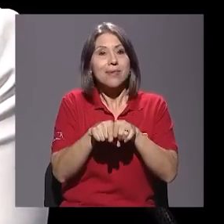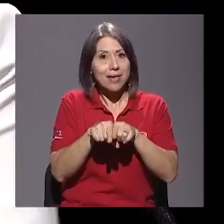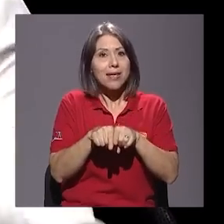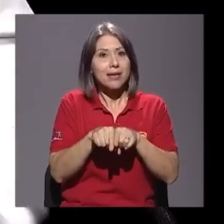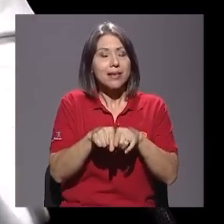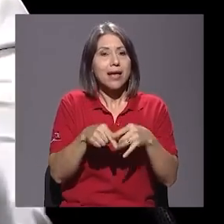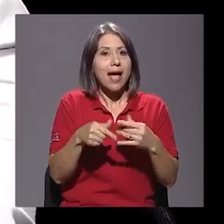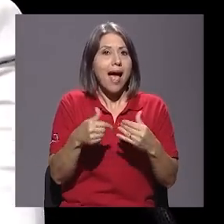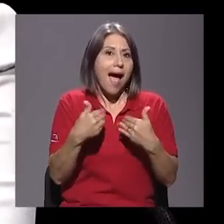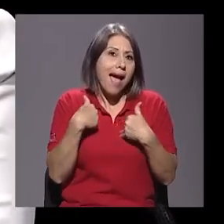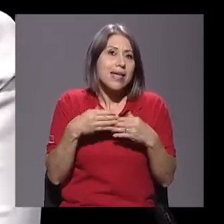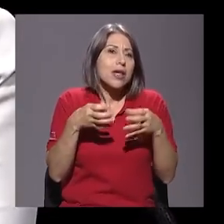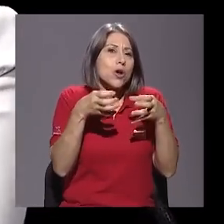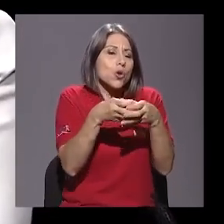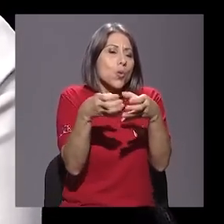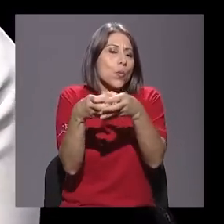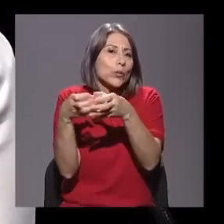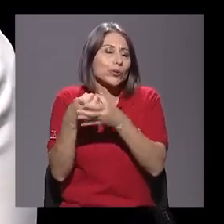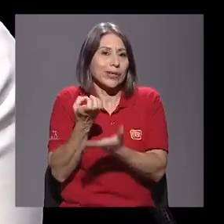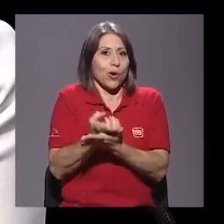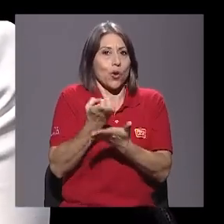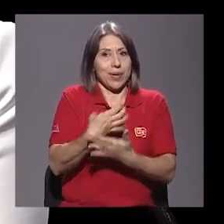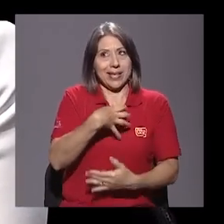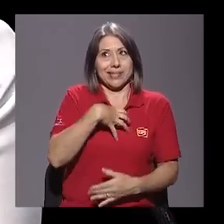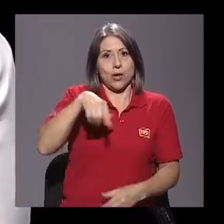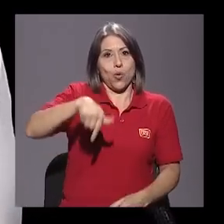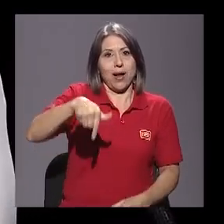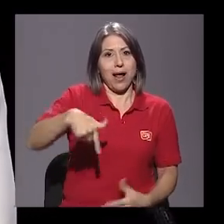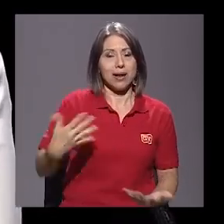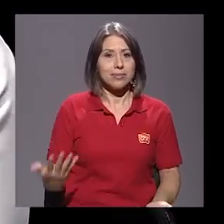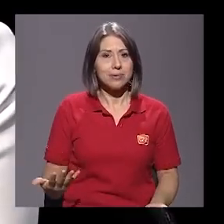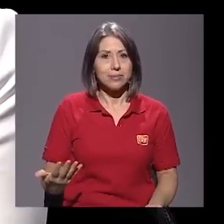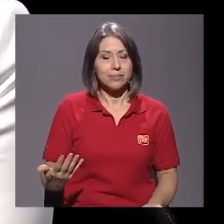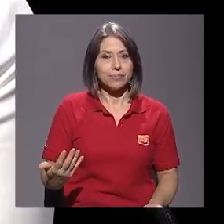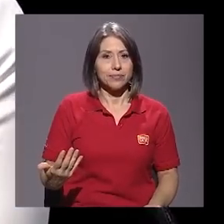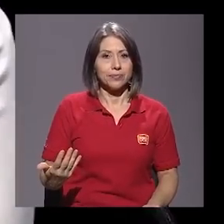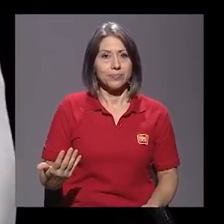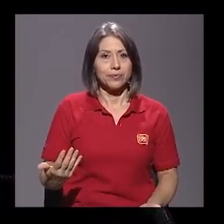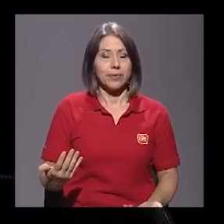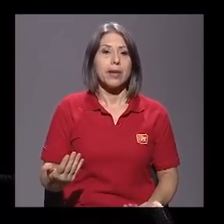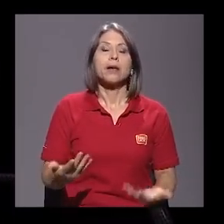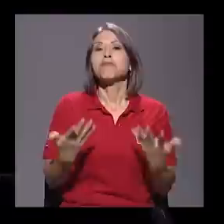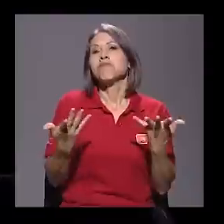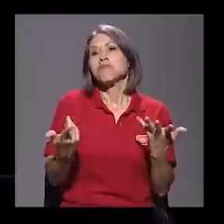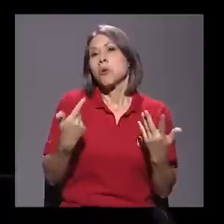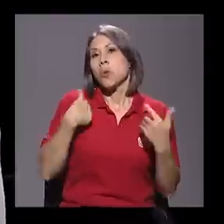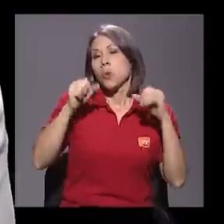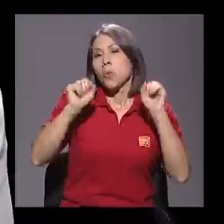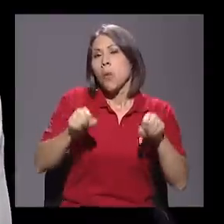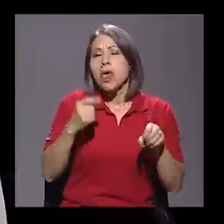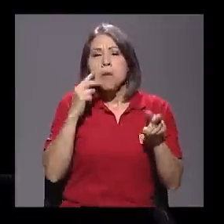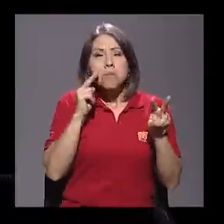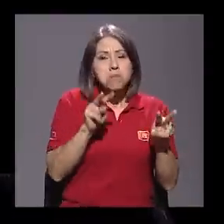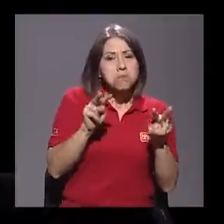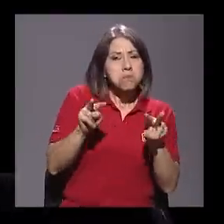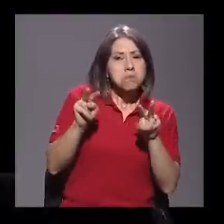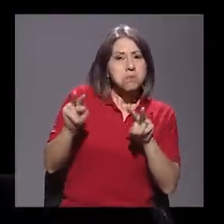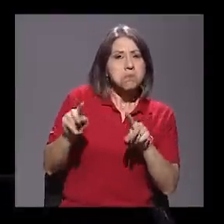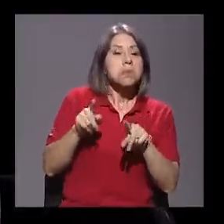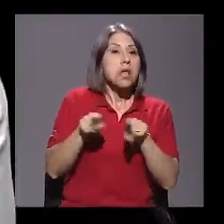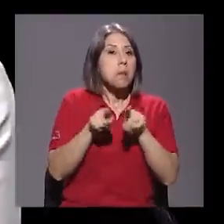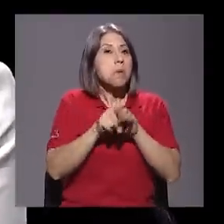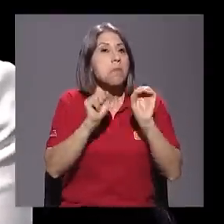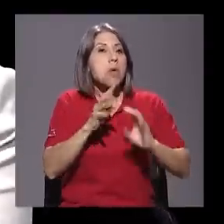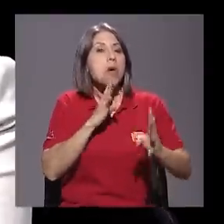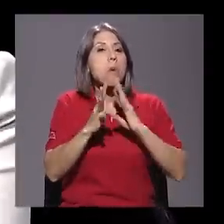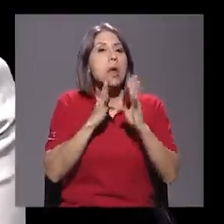digamos, grandes élites económicas locales, ¿ok? Vamos a ver, aquí uno puede hacer un sondeo, pero también puede